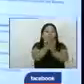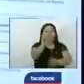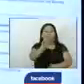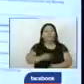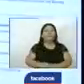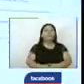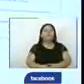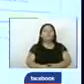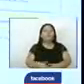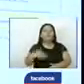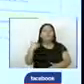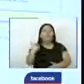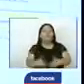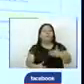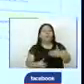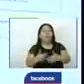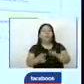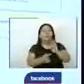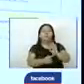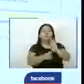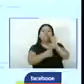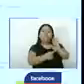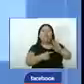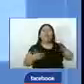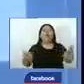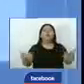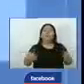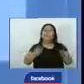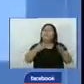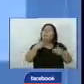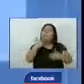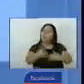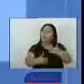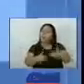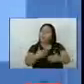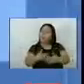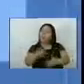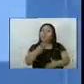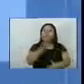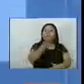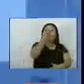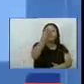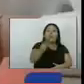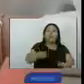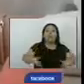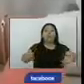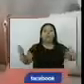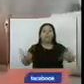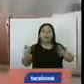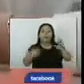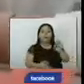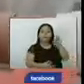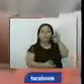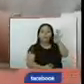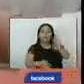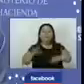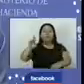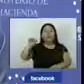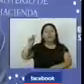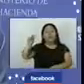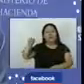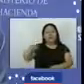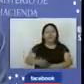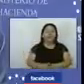mayo. El proceso de devolución de la renta se hará paulatinamente, según el monto y la fecha en la que se realizó la declaración. En este